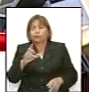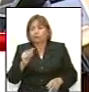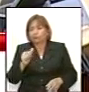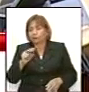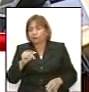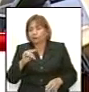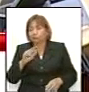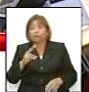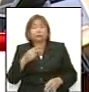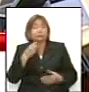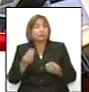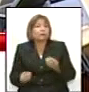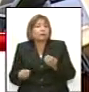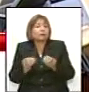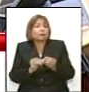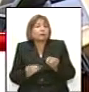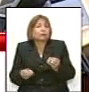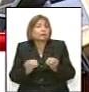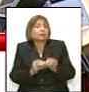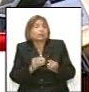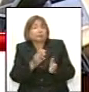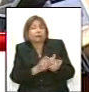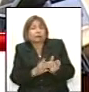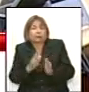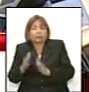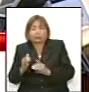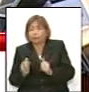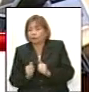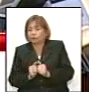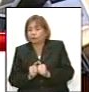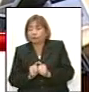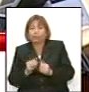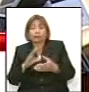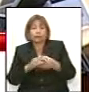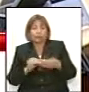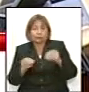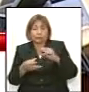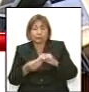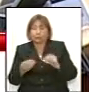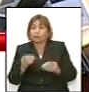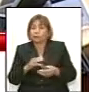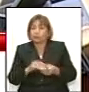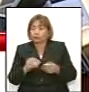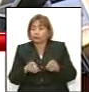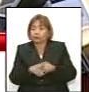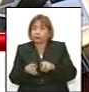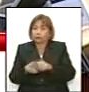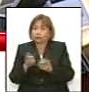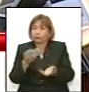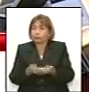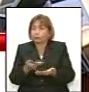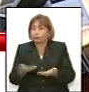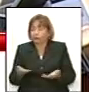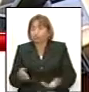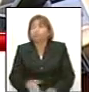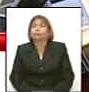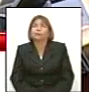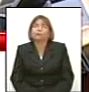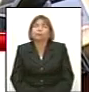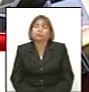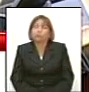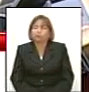podemos incorporar el proceso de recuperación de nuestros históricos centros históricos como un elemento, ¿no? Lo